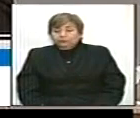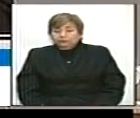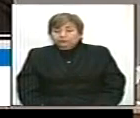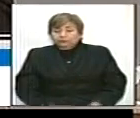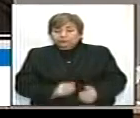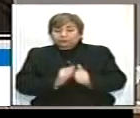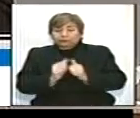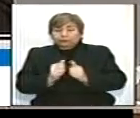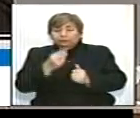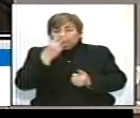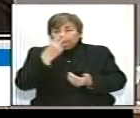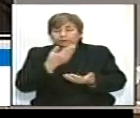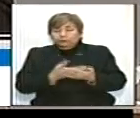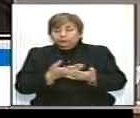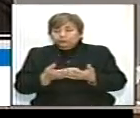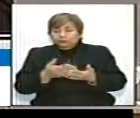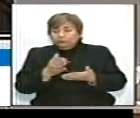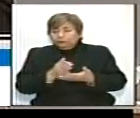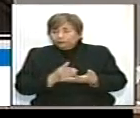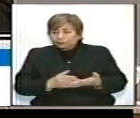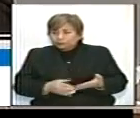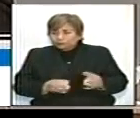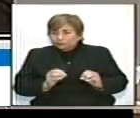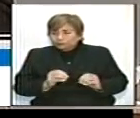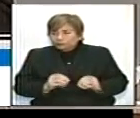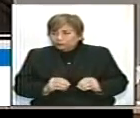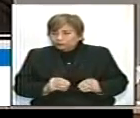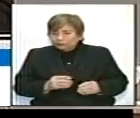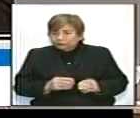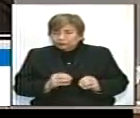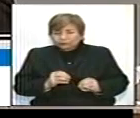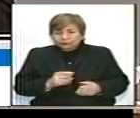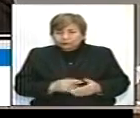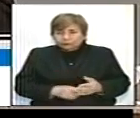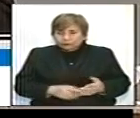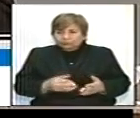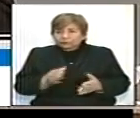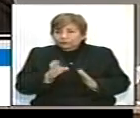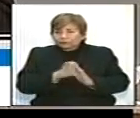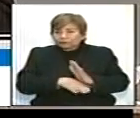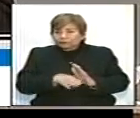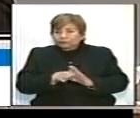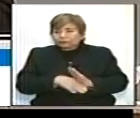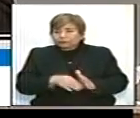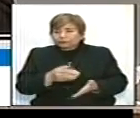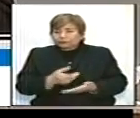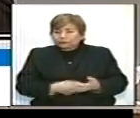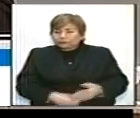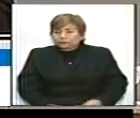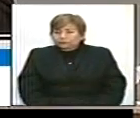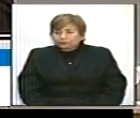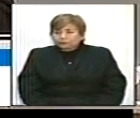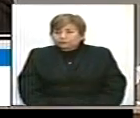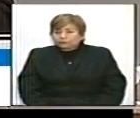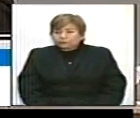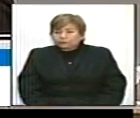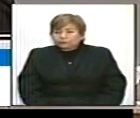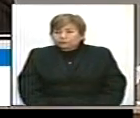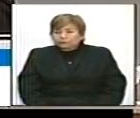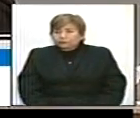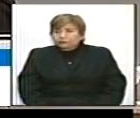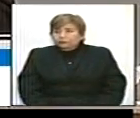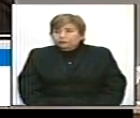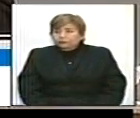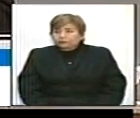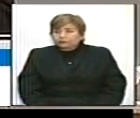donde apreciamos la falta de una adecuada infraestructura, carencias en el funcionamiento